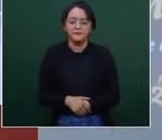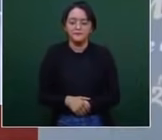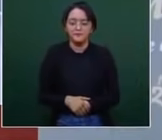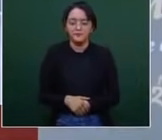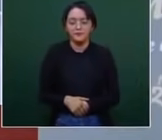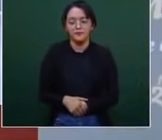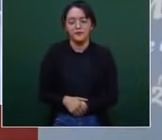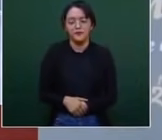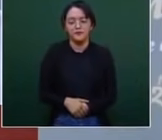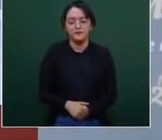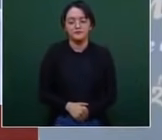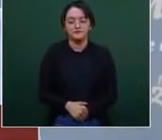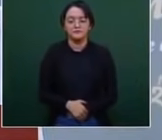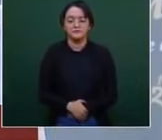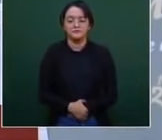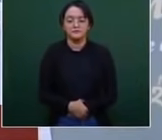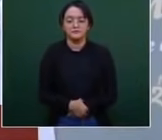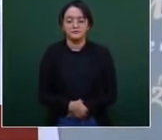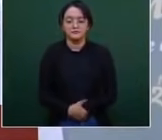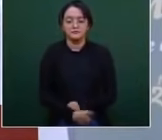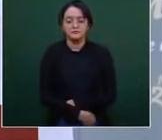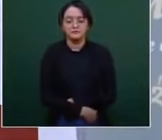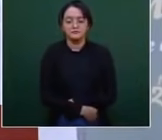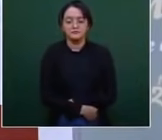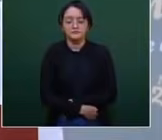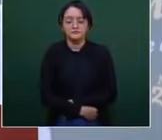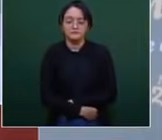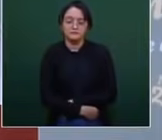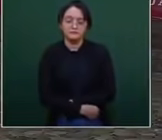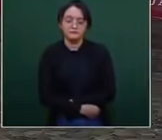paisanos. Faltaba más